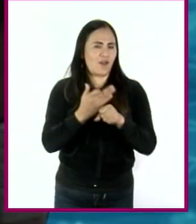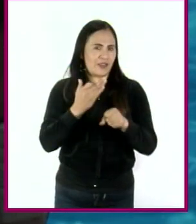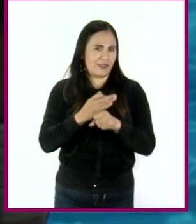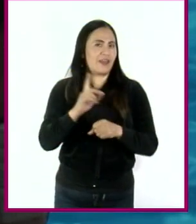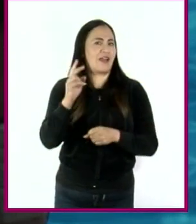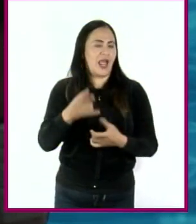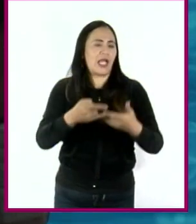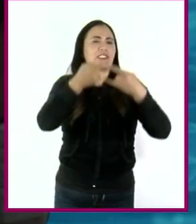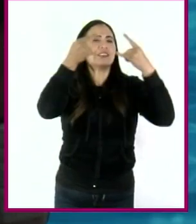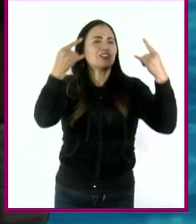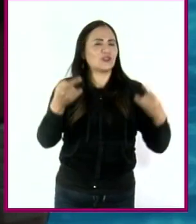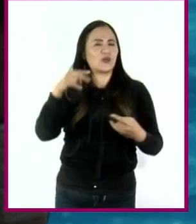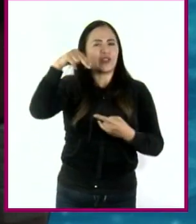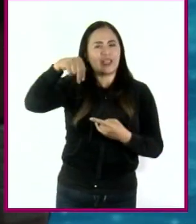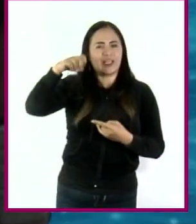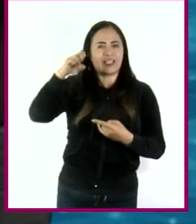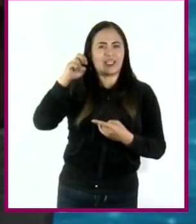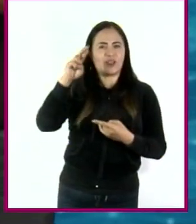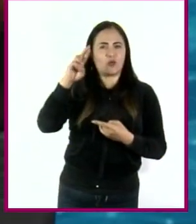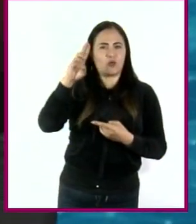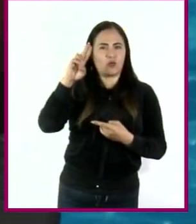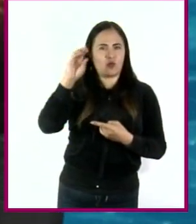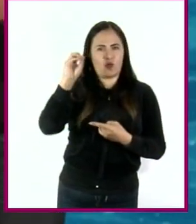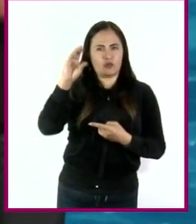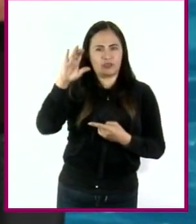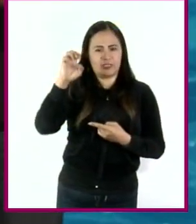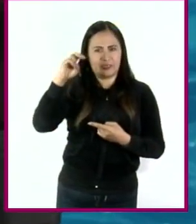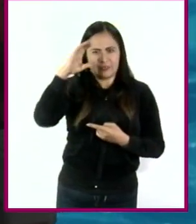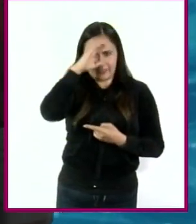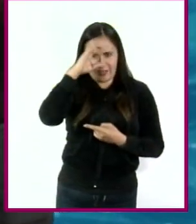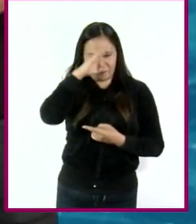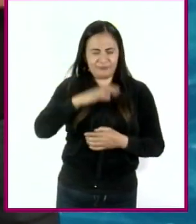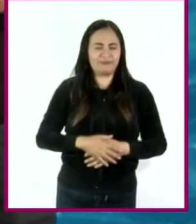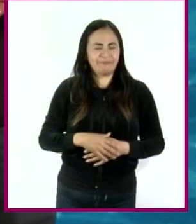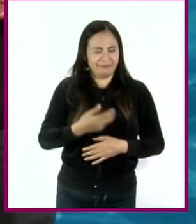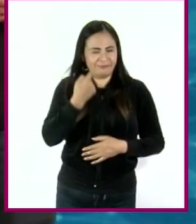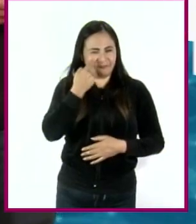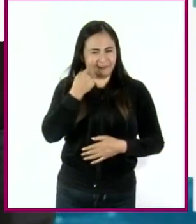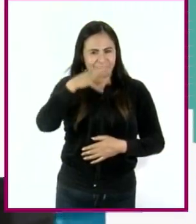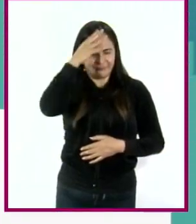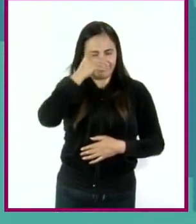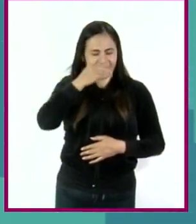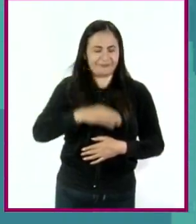sobre la historia de la neurociencia? Ya que andamos en esto, pues vamos.